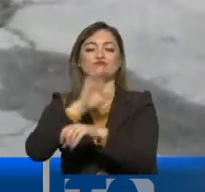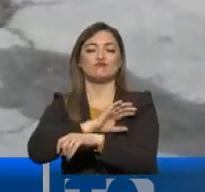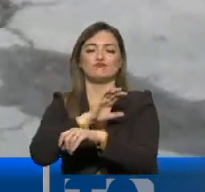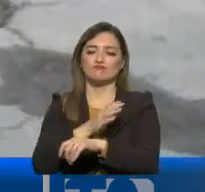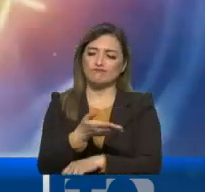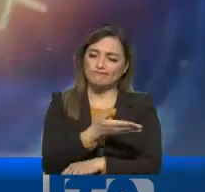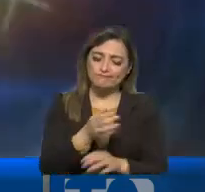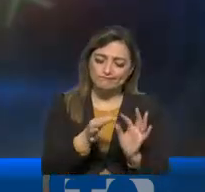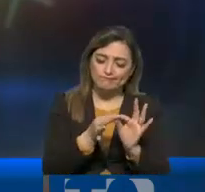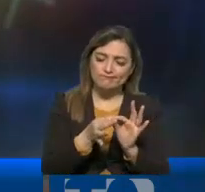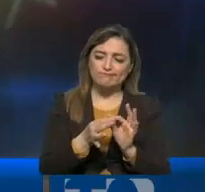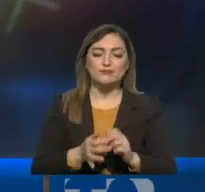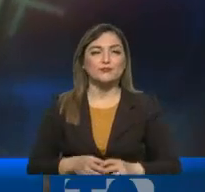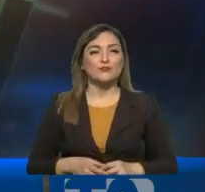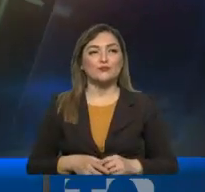de la calzada.